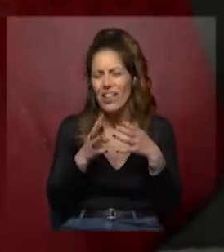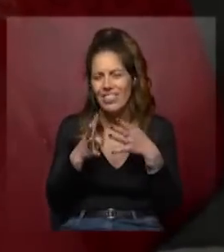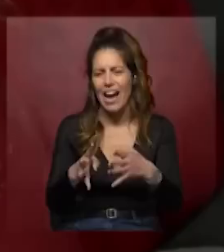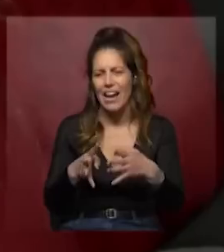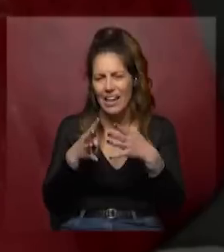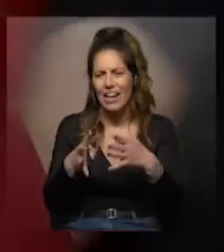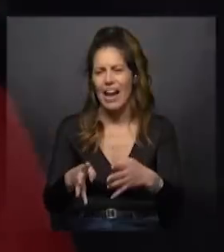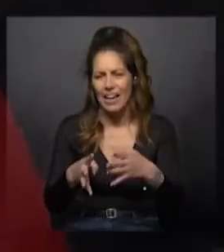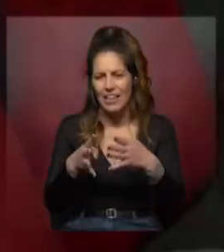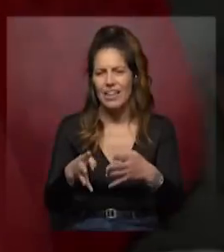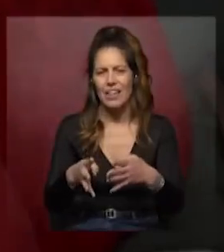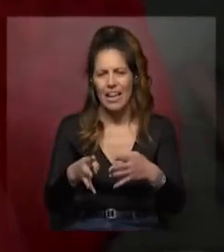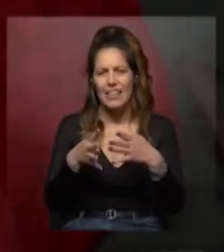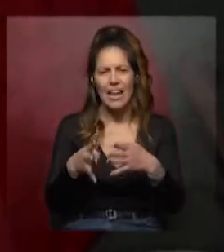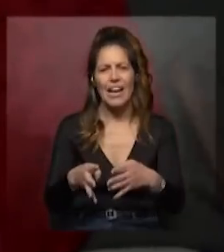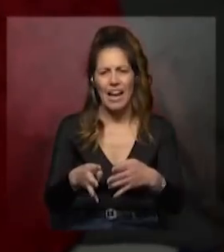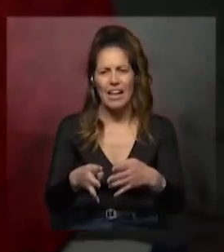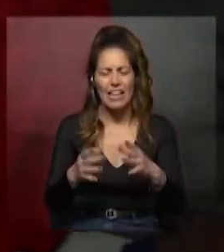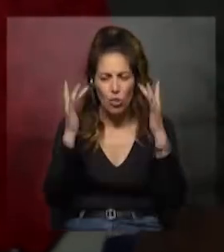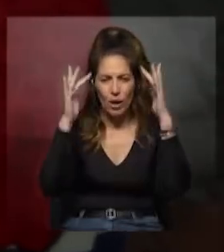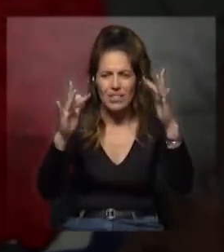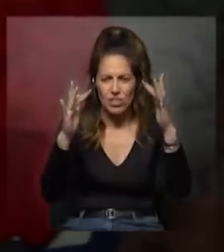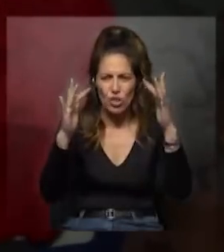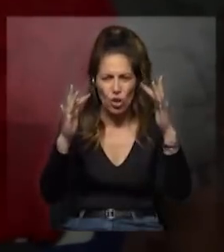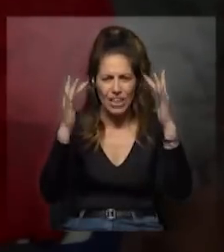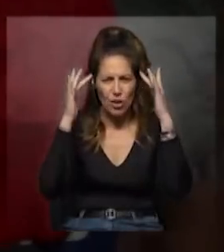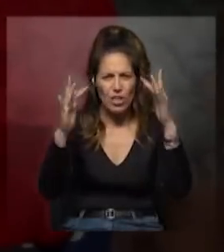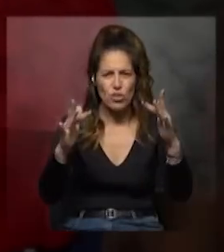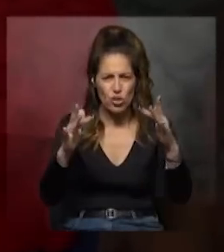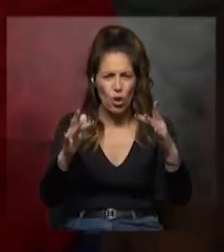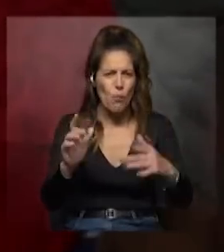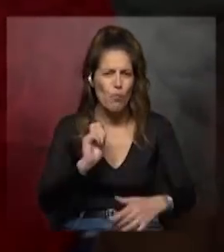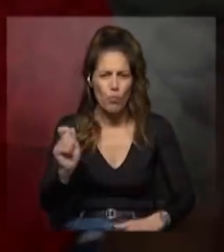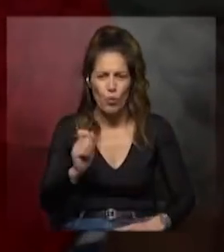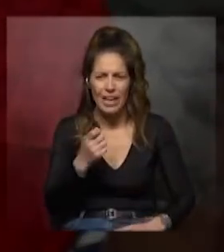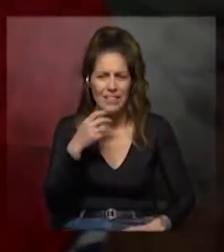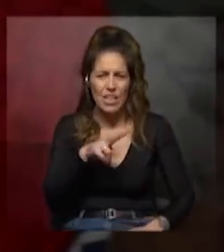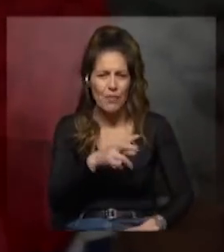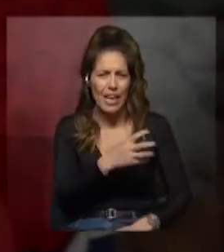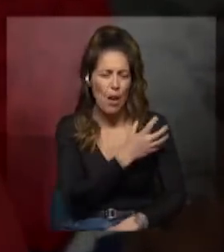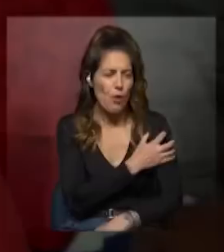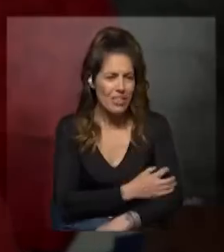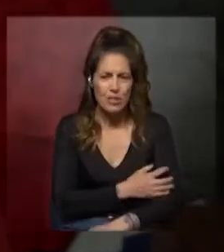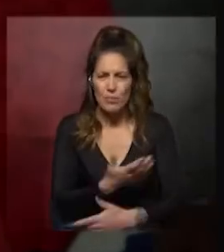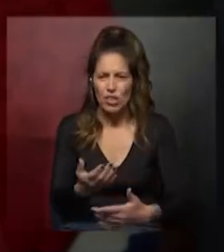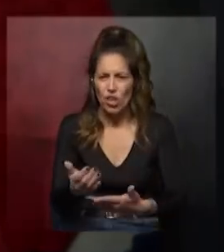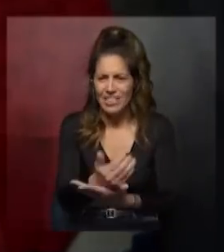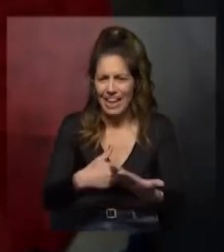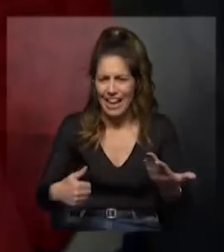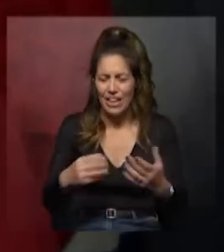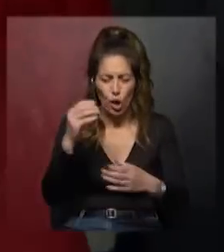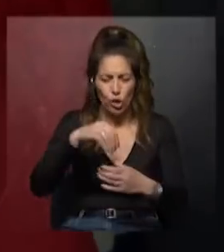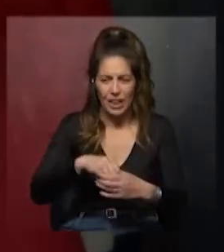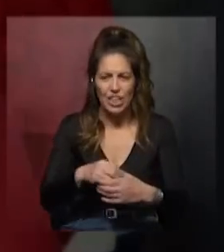la educación pública de una manera tan brutal que que se veen la transformación a través del empobrecimiento y amiento de contenidos que se ve en